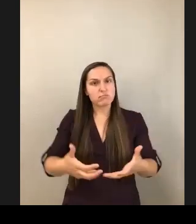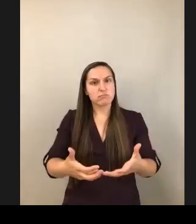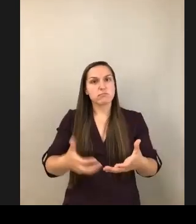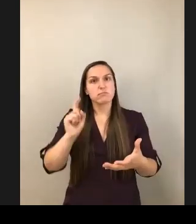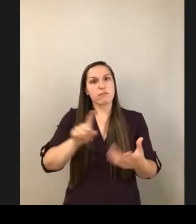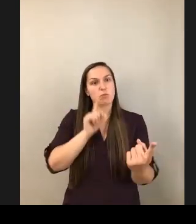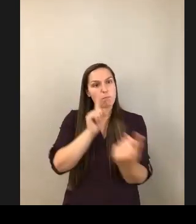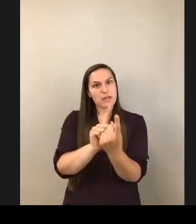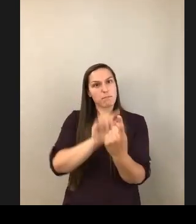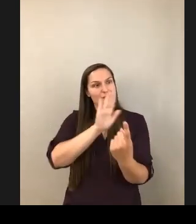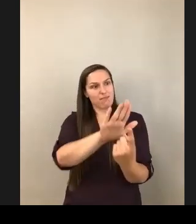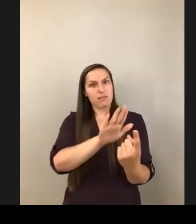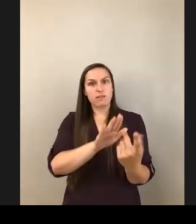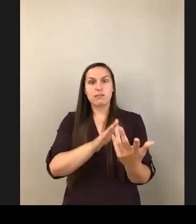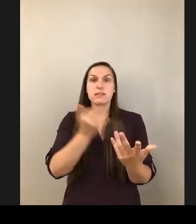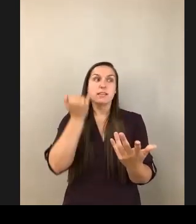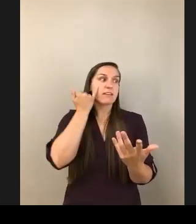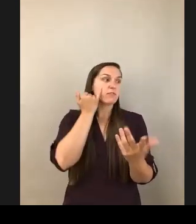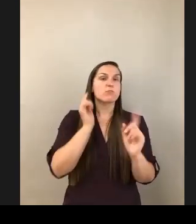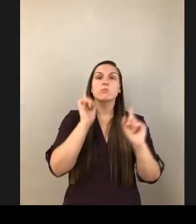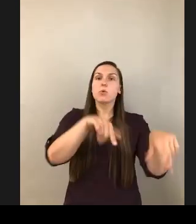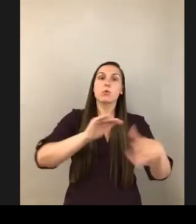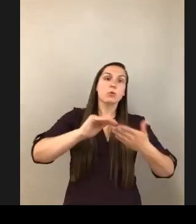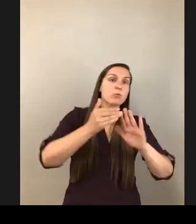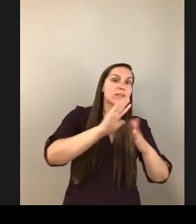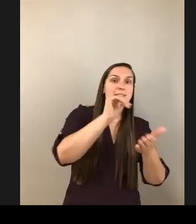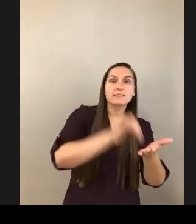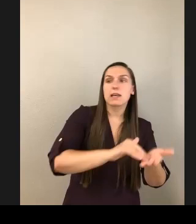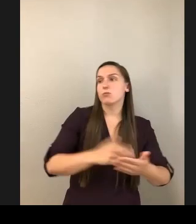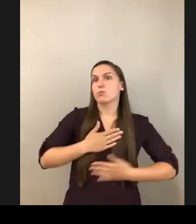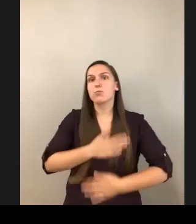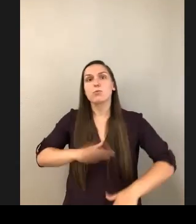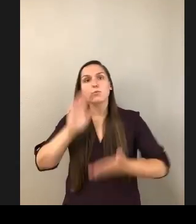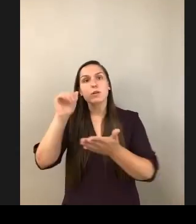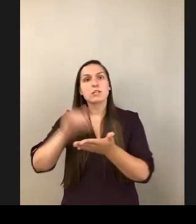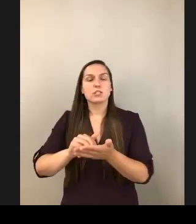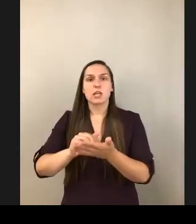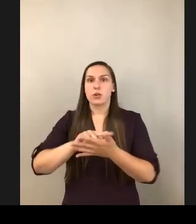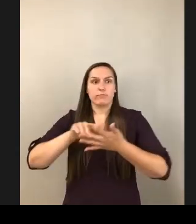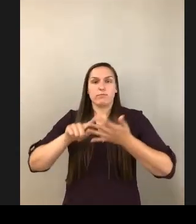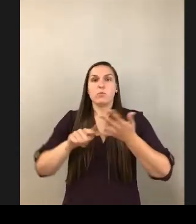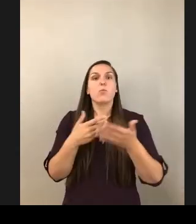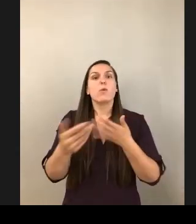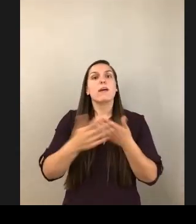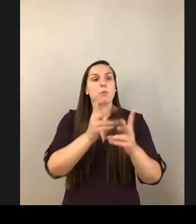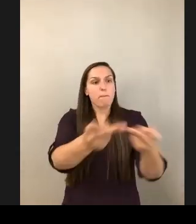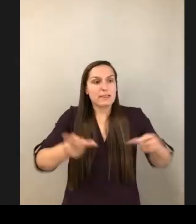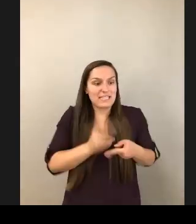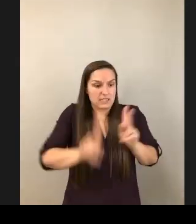desproporcionadamente están siendo arrestados y encontrarnos en el lugar donde se encuentren, ya sea